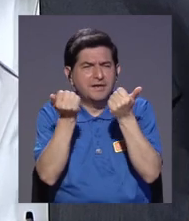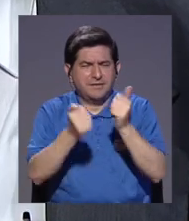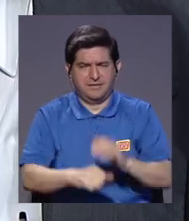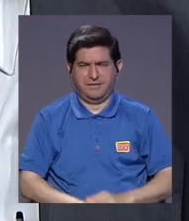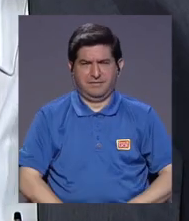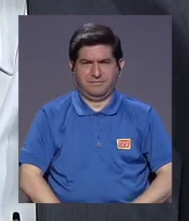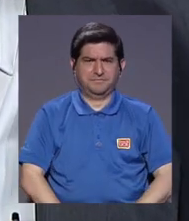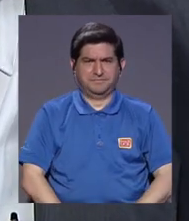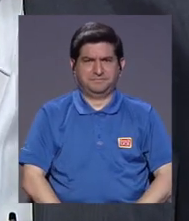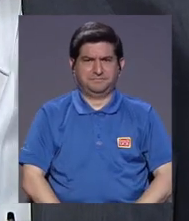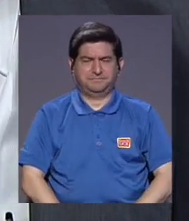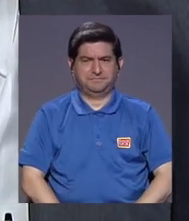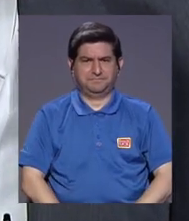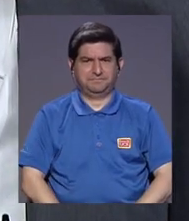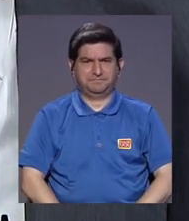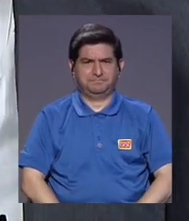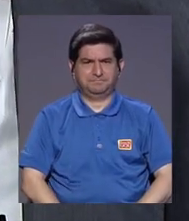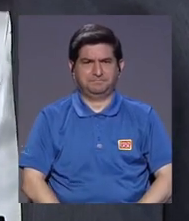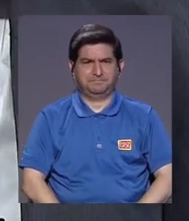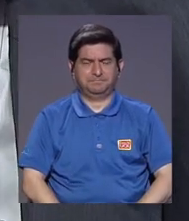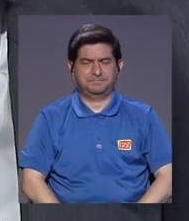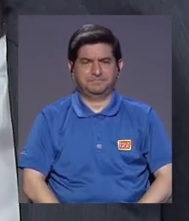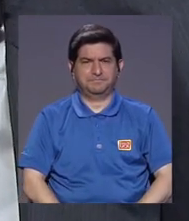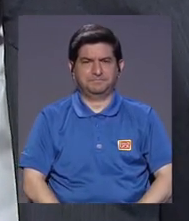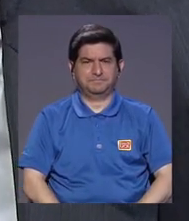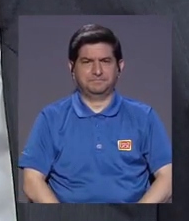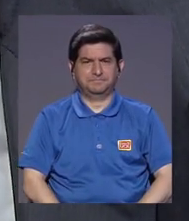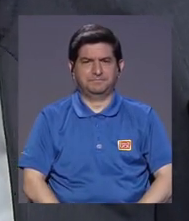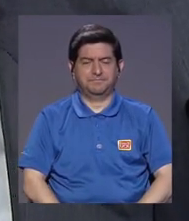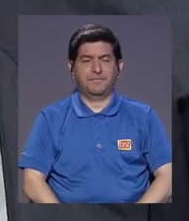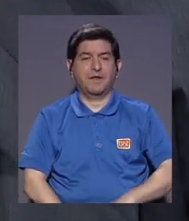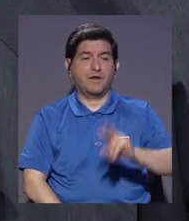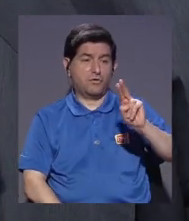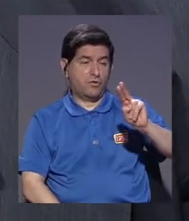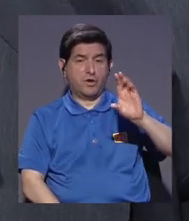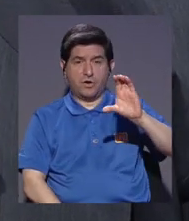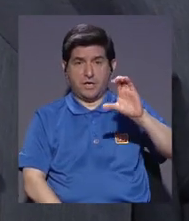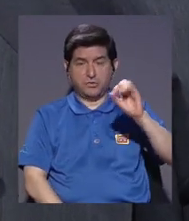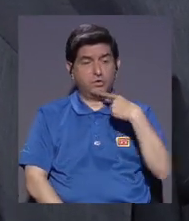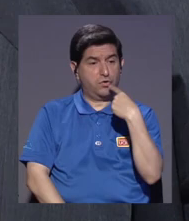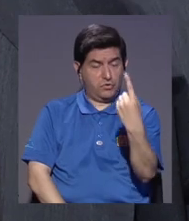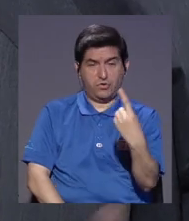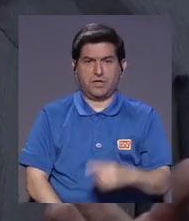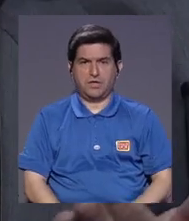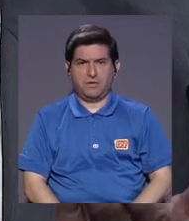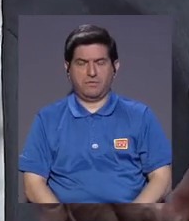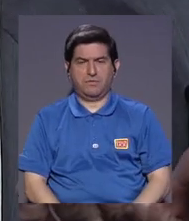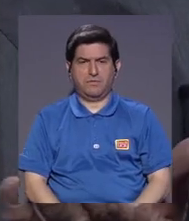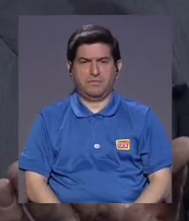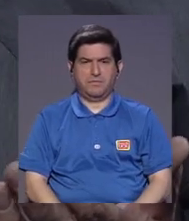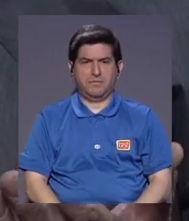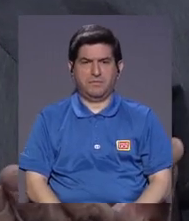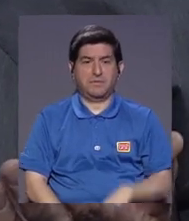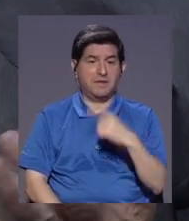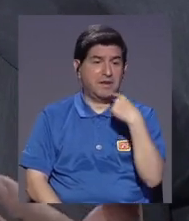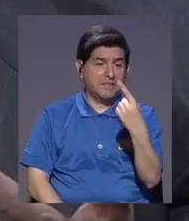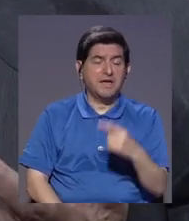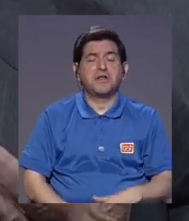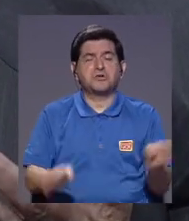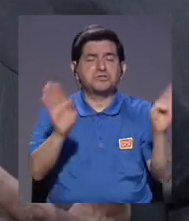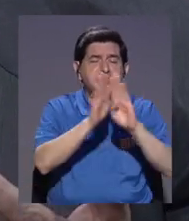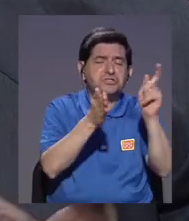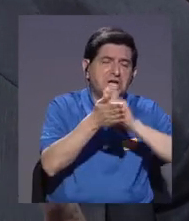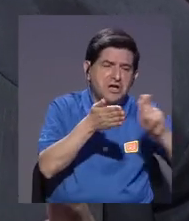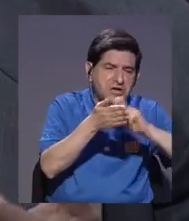de humano lo que don rodrigo dijo en ese momento que los derecha o porque han pedido que cerrara